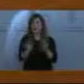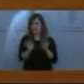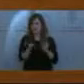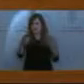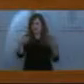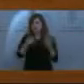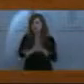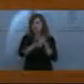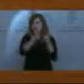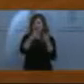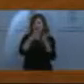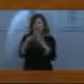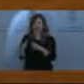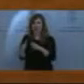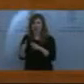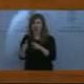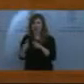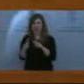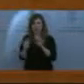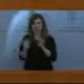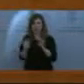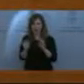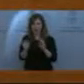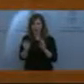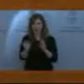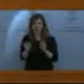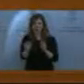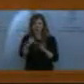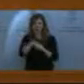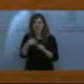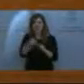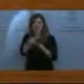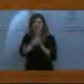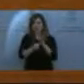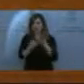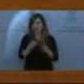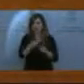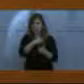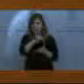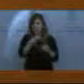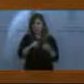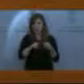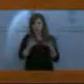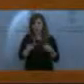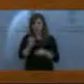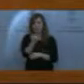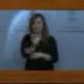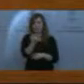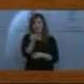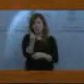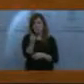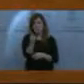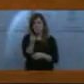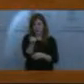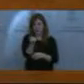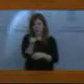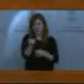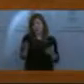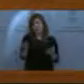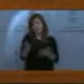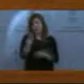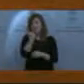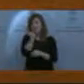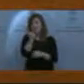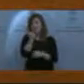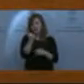una clasificación ya clásica de Boscher, basa en una serie de puntos. Uno de ellos es el apoyo financiero. Bueno, el apoyo financiero en